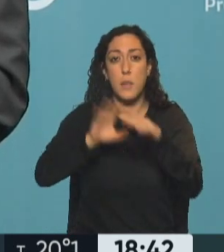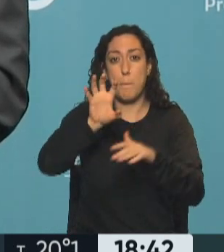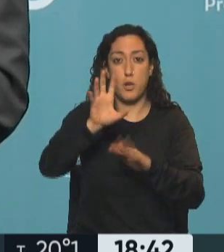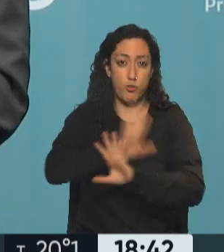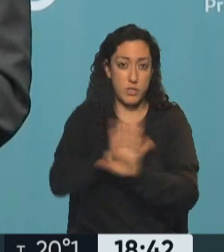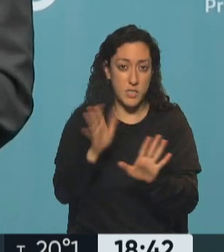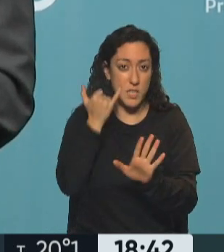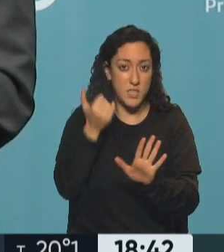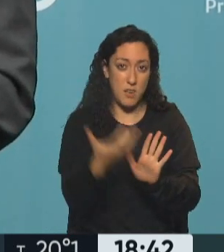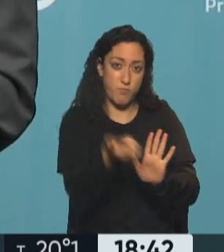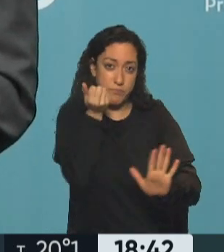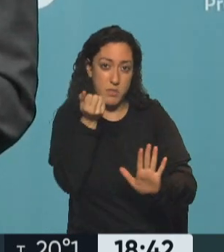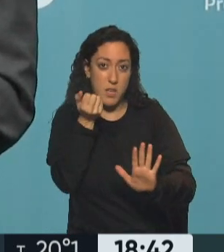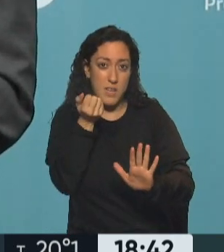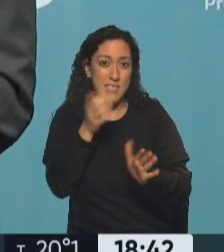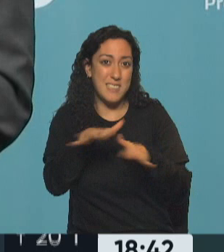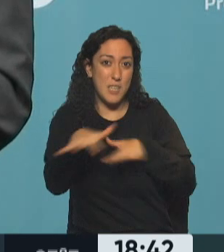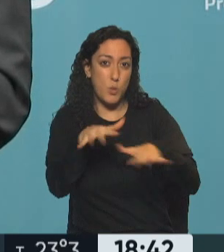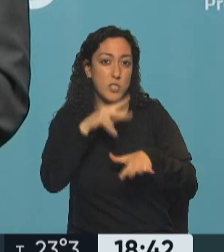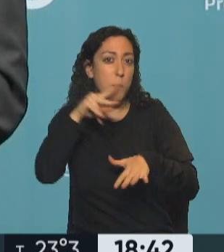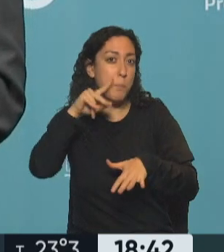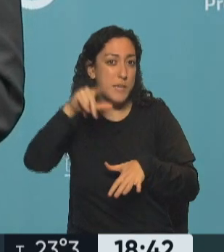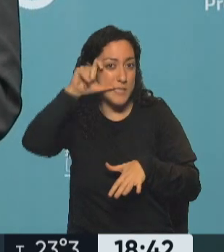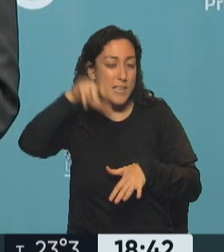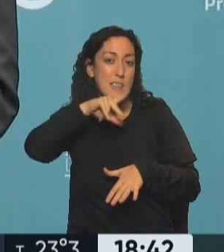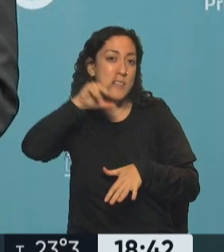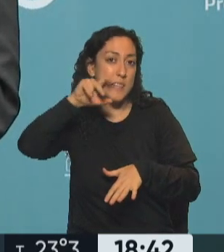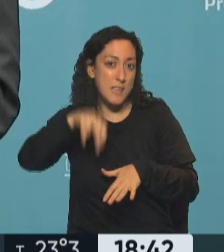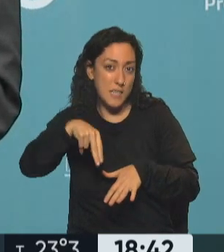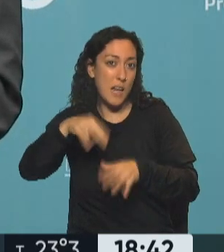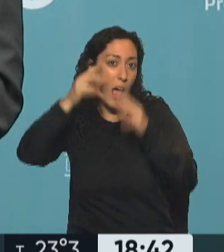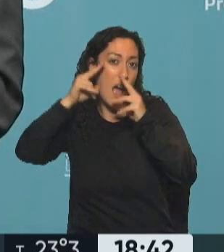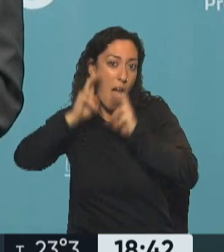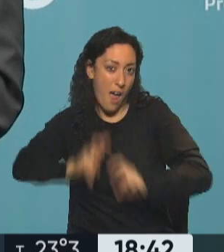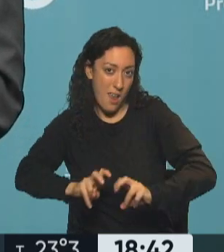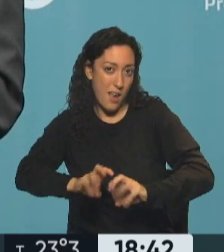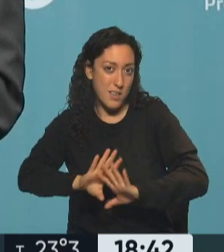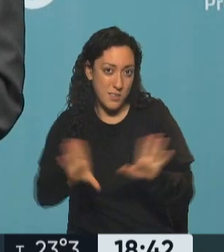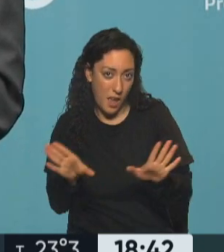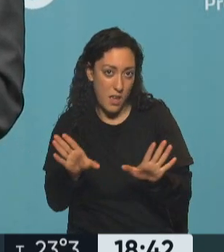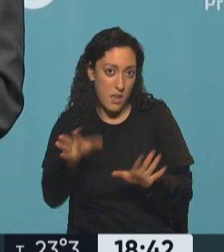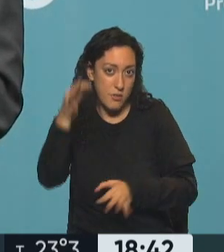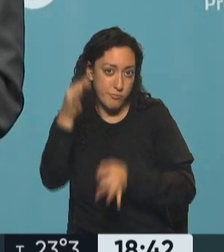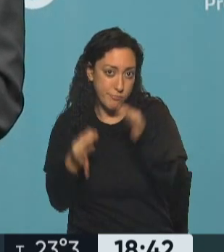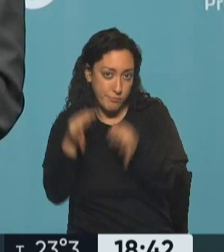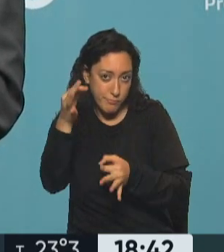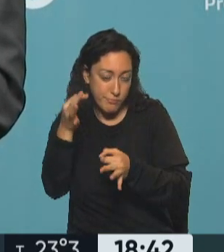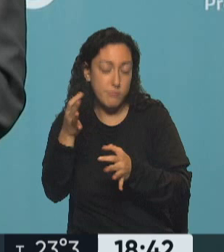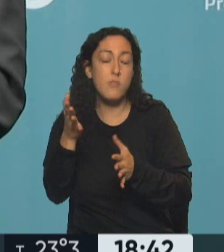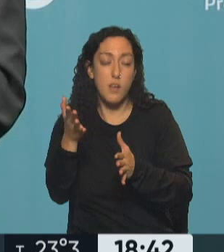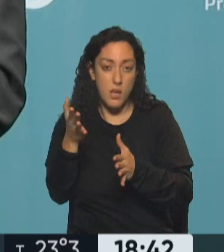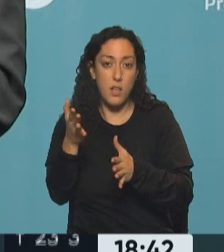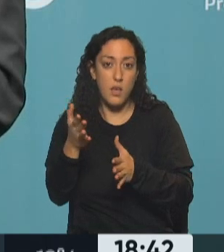tomado el caso para el análisis. Se ha abocado a esa situación, una situación que se da